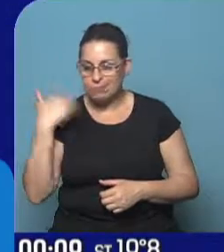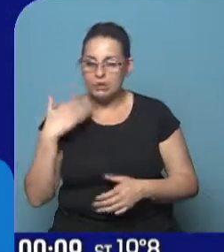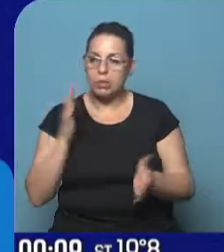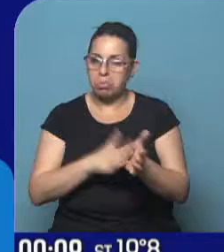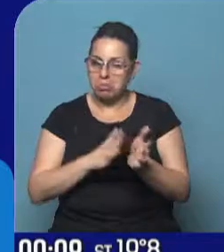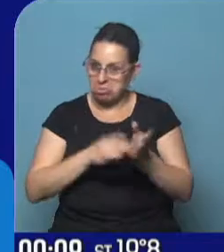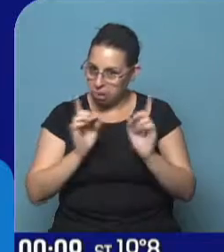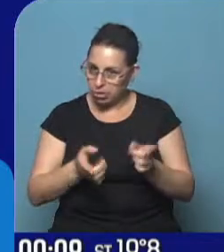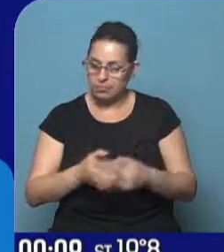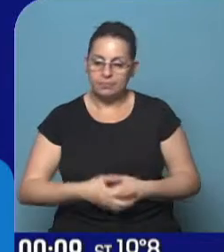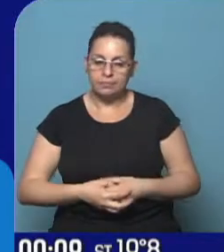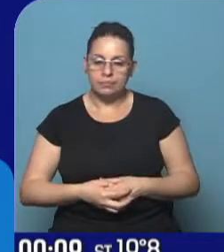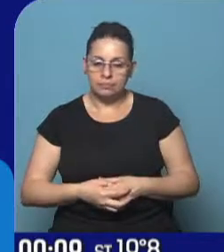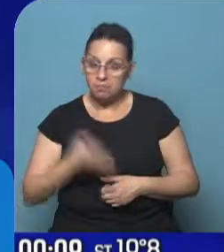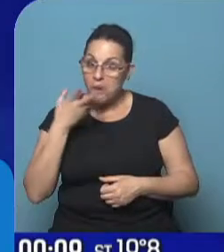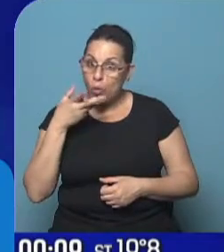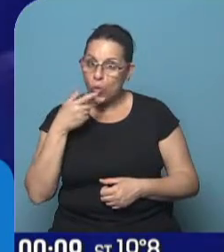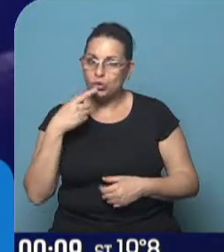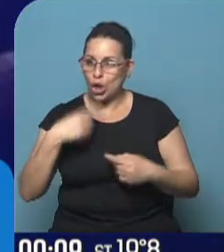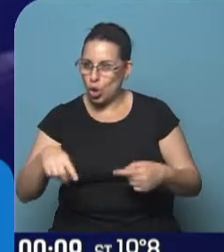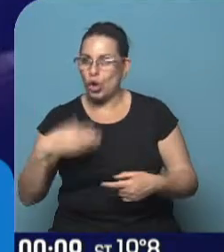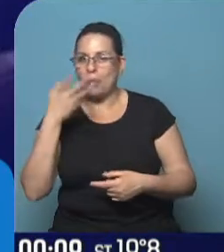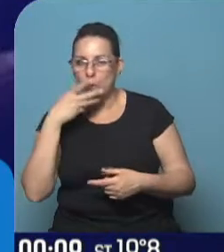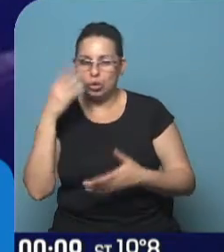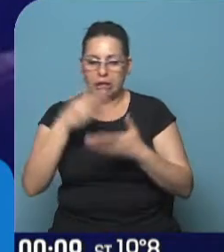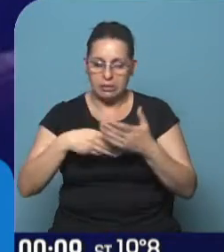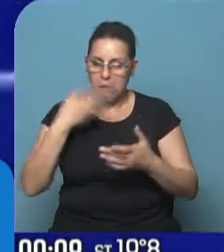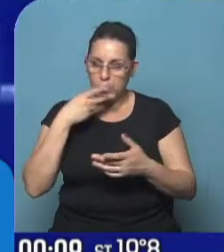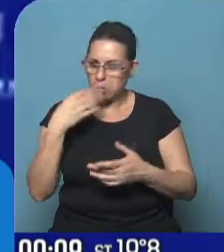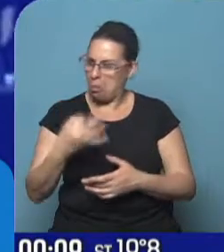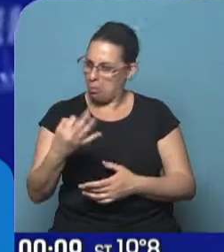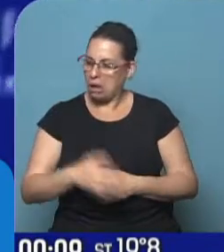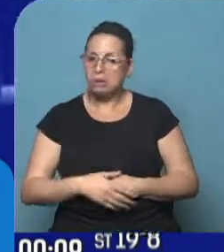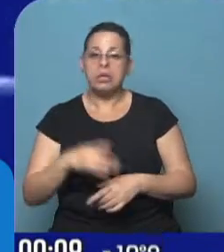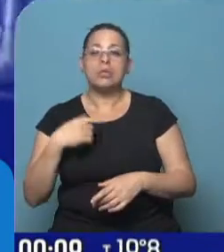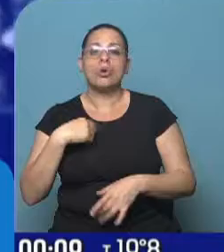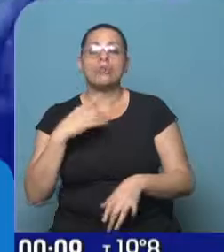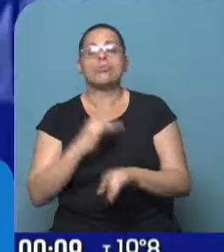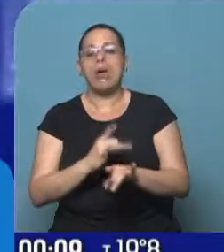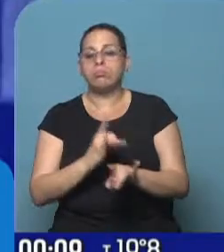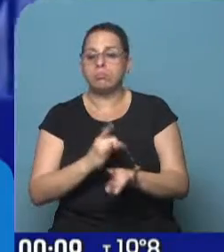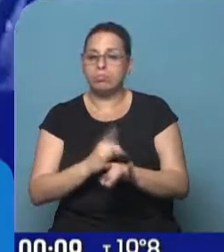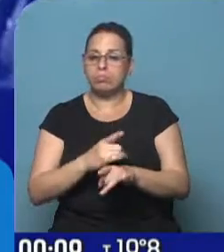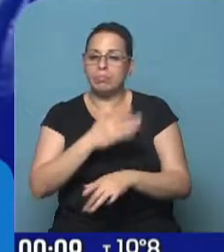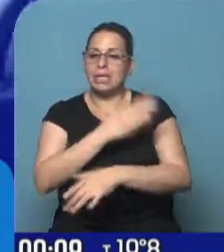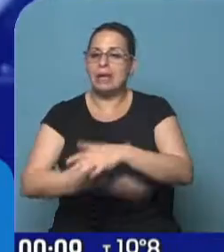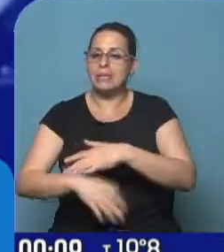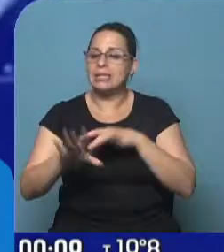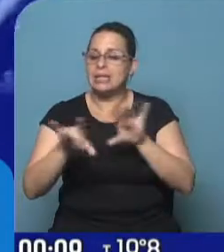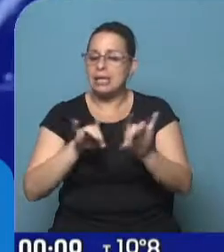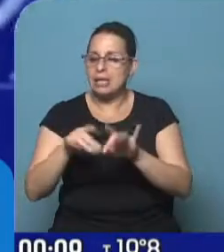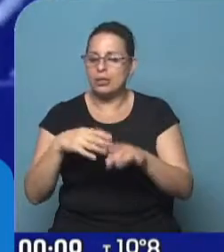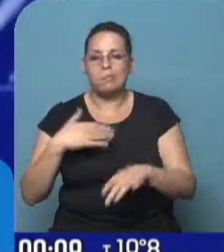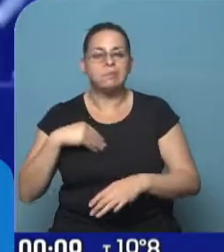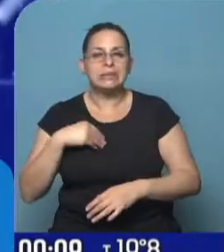probarla y me gustan los colores, el diseño, está muy bueno. Bueno, para mí siempre vestir la camiseta de la selección es